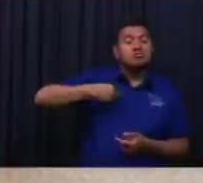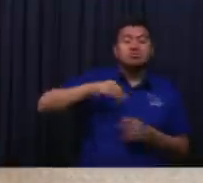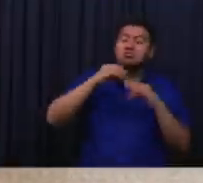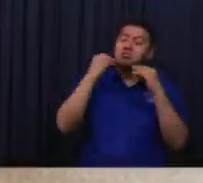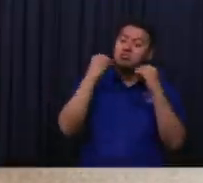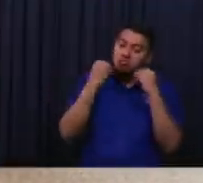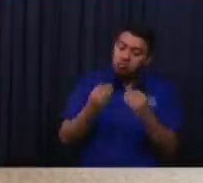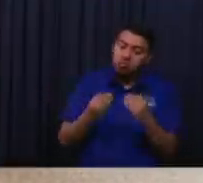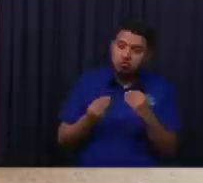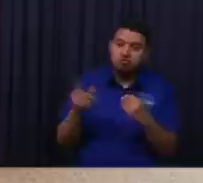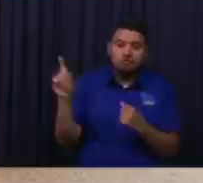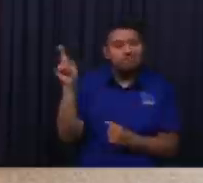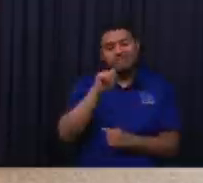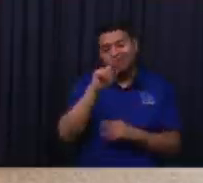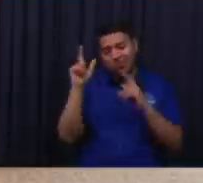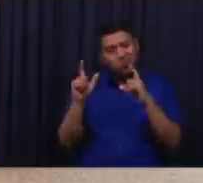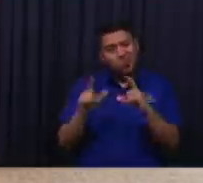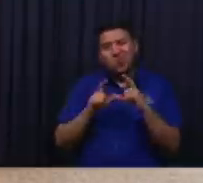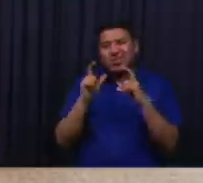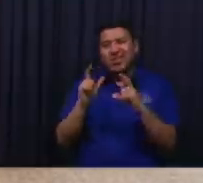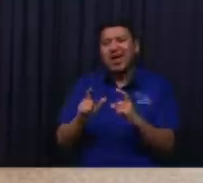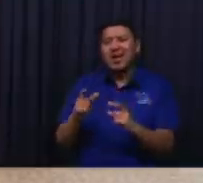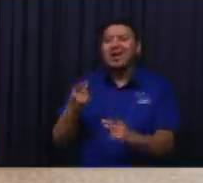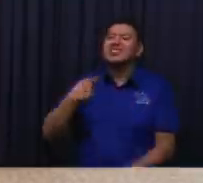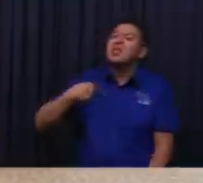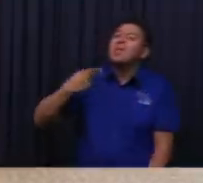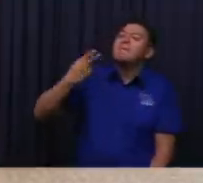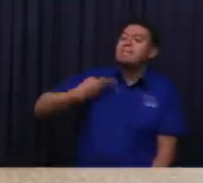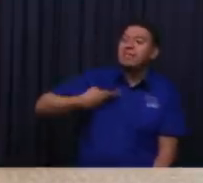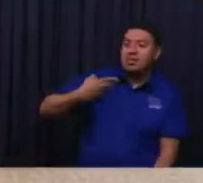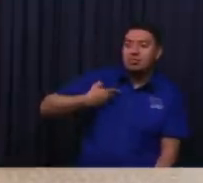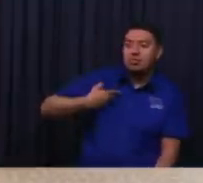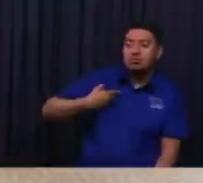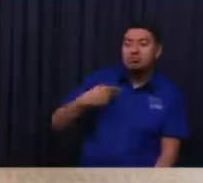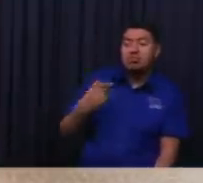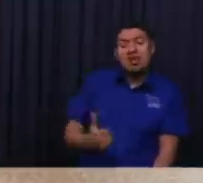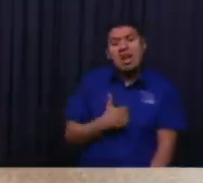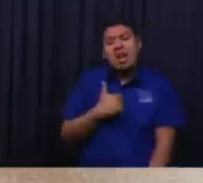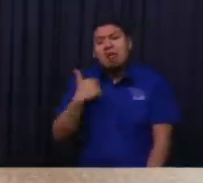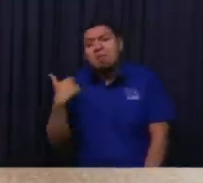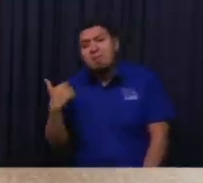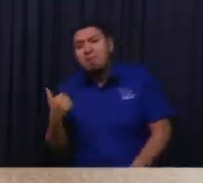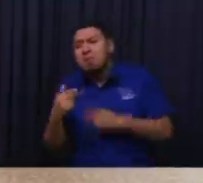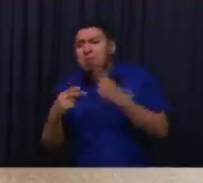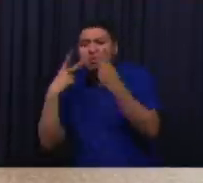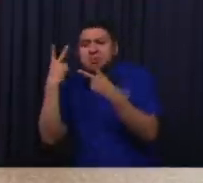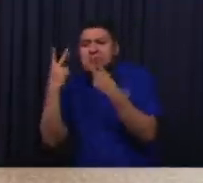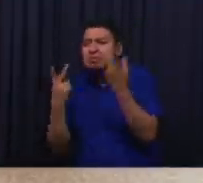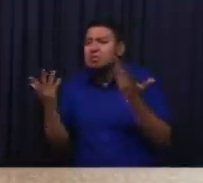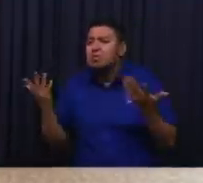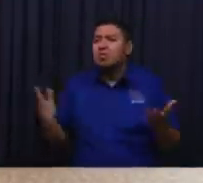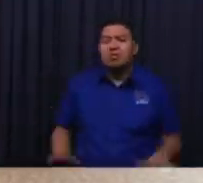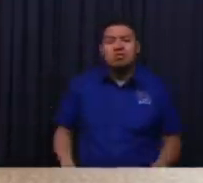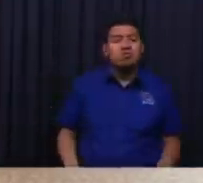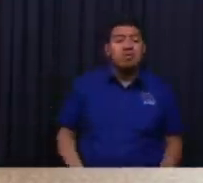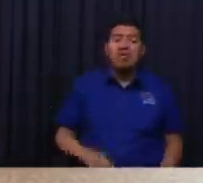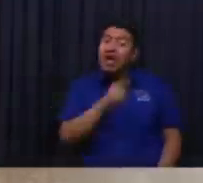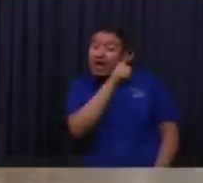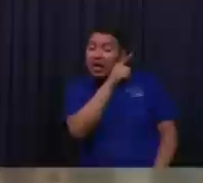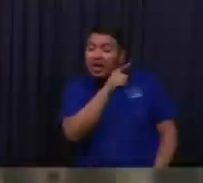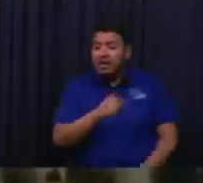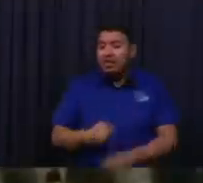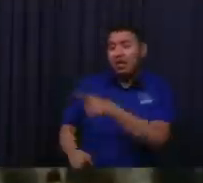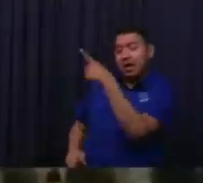están ocupando de sí mismos. Se están ocupando del vecino, se están ocupando del hermano fulano,